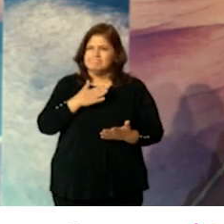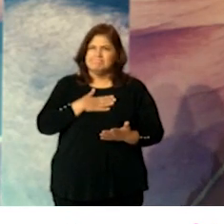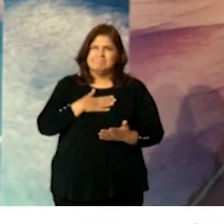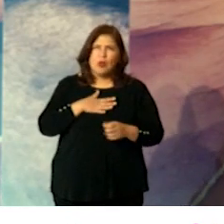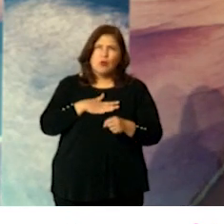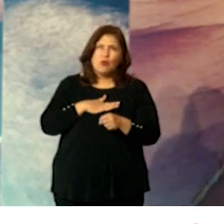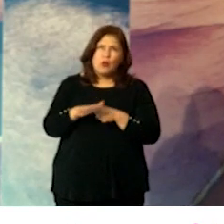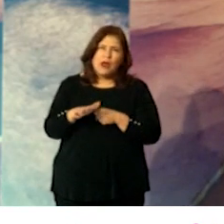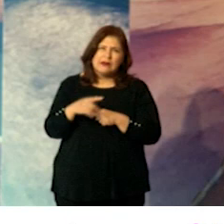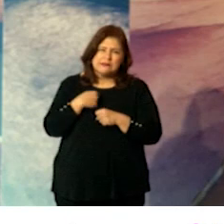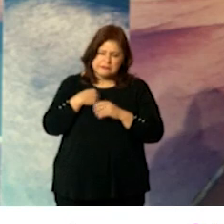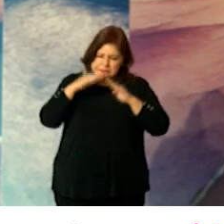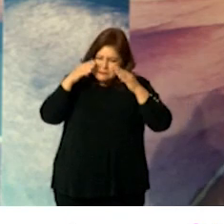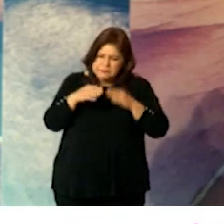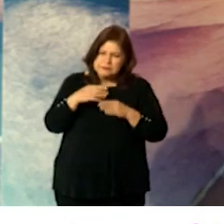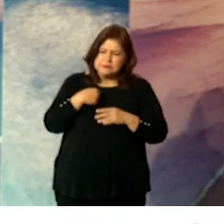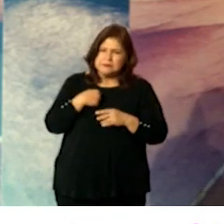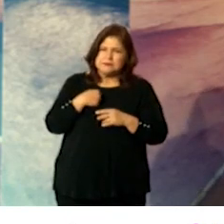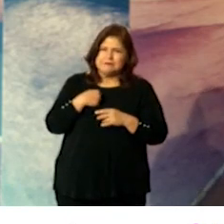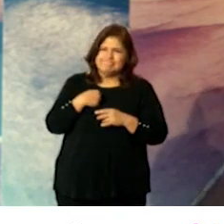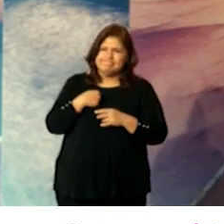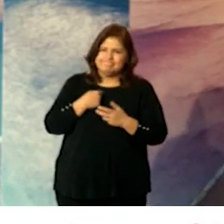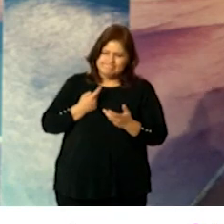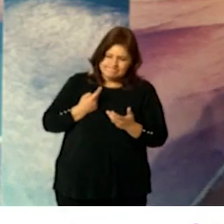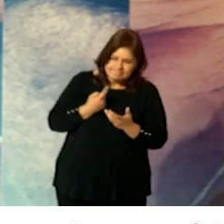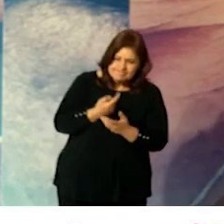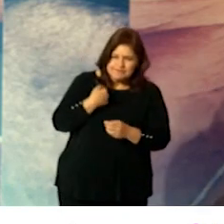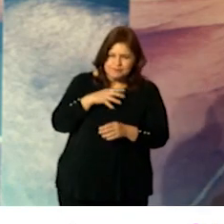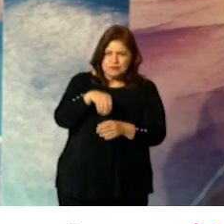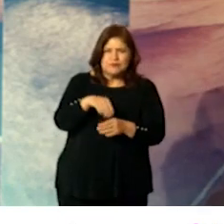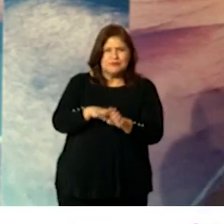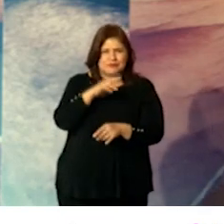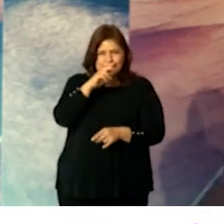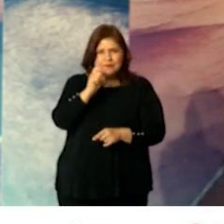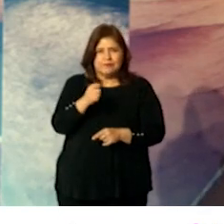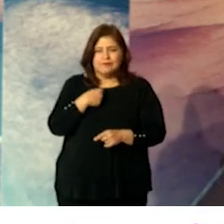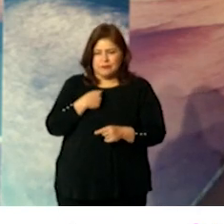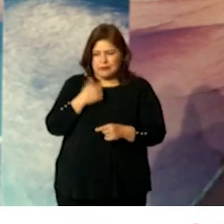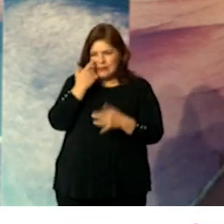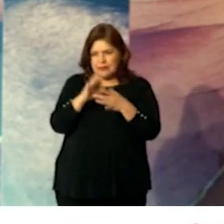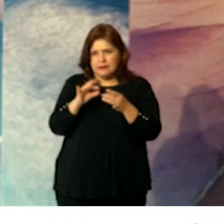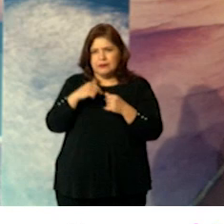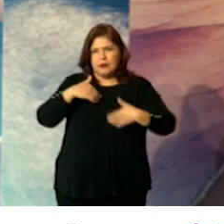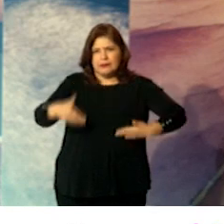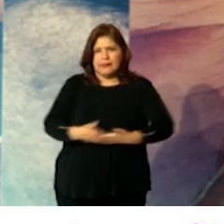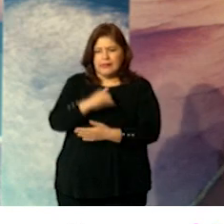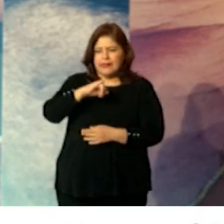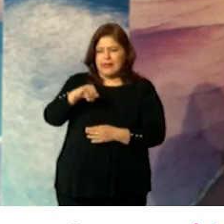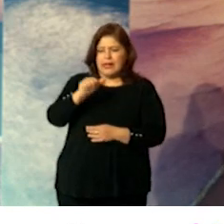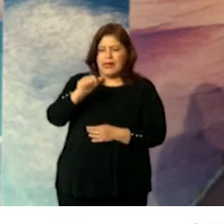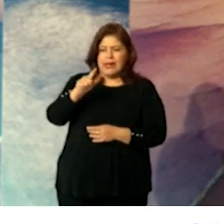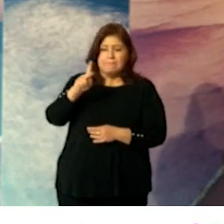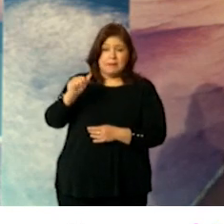interpela? Y creo que voy a empezar a contarles algo que es personal. Yo nací en Jalpa, Zacatecas,